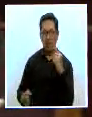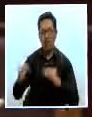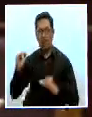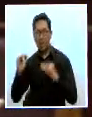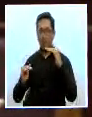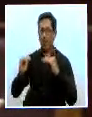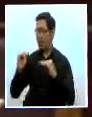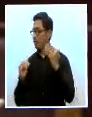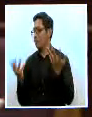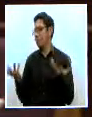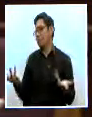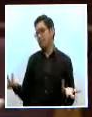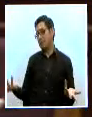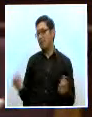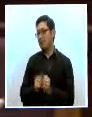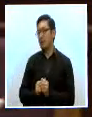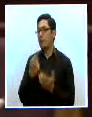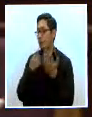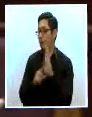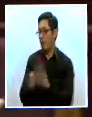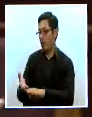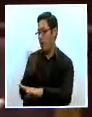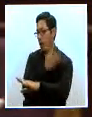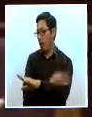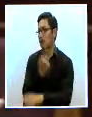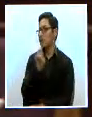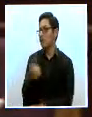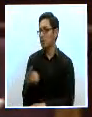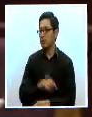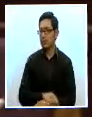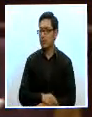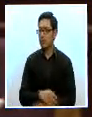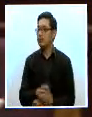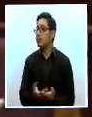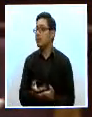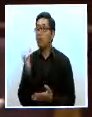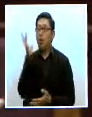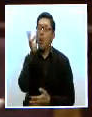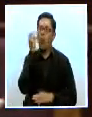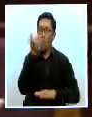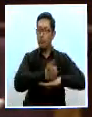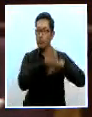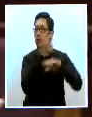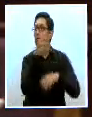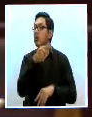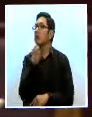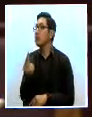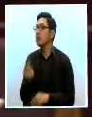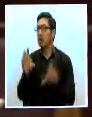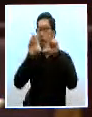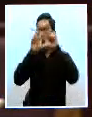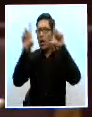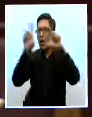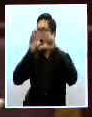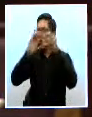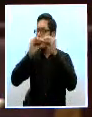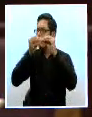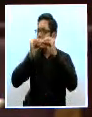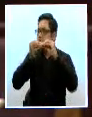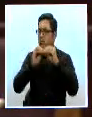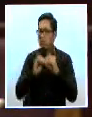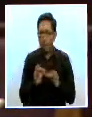como lo que acaba de decir una de las concejales la señora vicealcaldesa en donde dice que el taxímetro no se utilizará en las